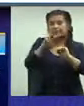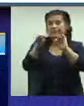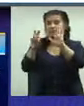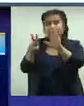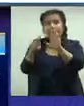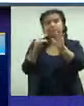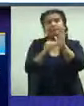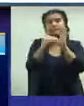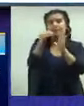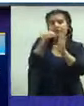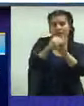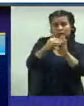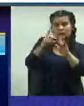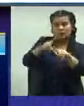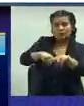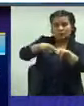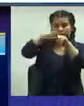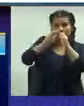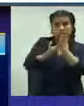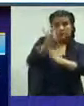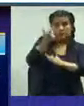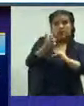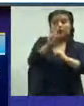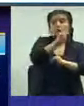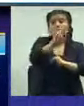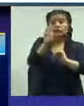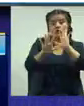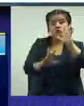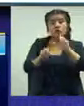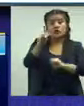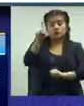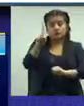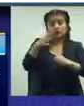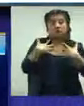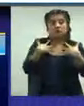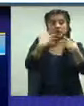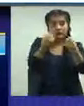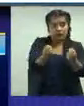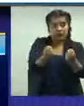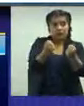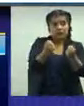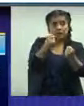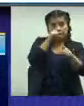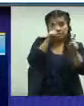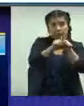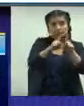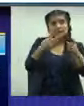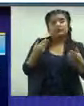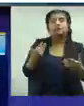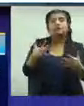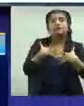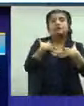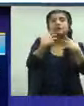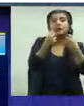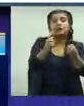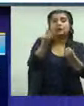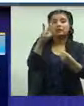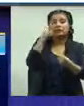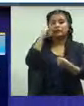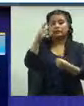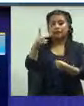de vengados. 211 el programa de fortalecimiento red institucional de salud de PRORIS, de BID,